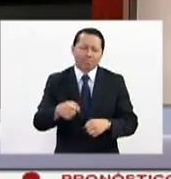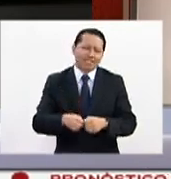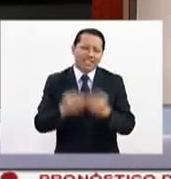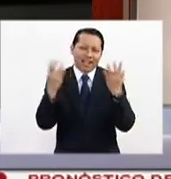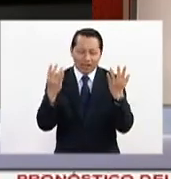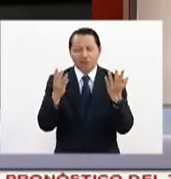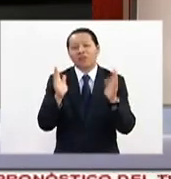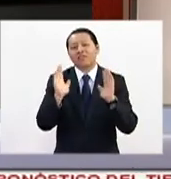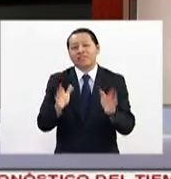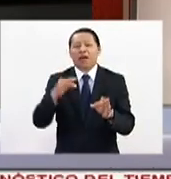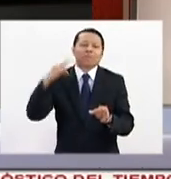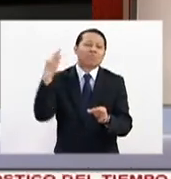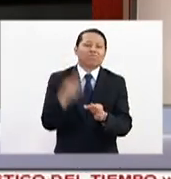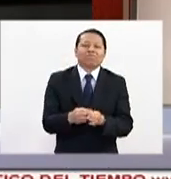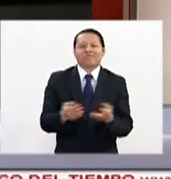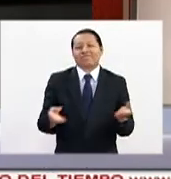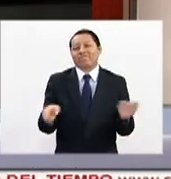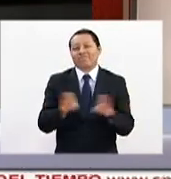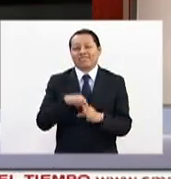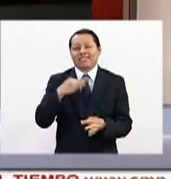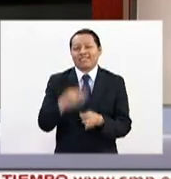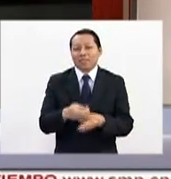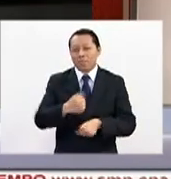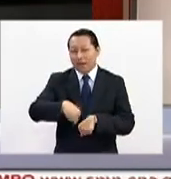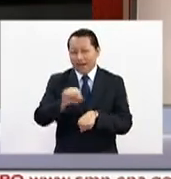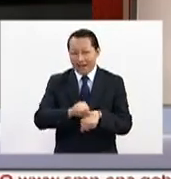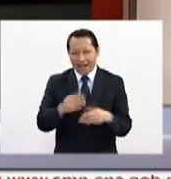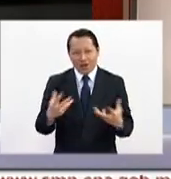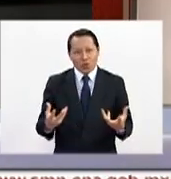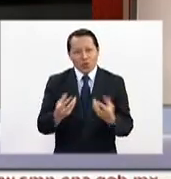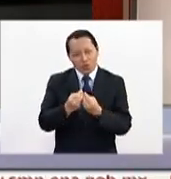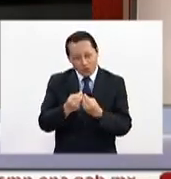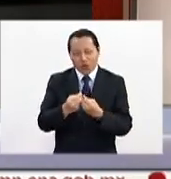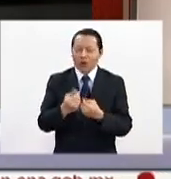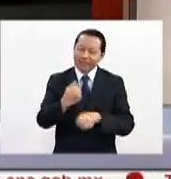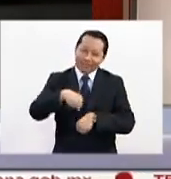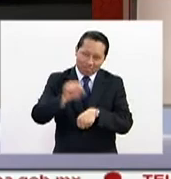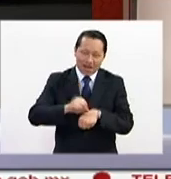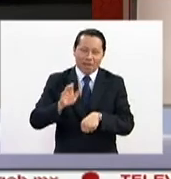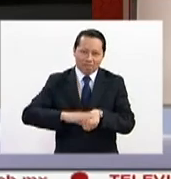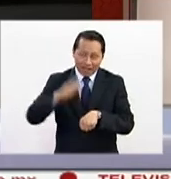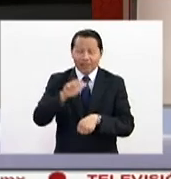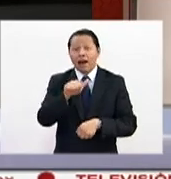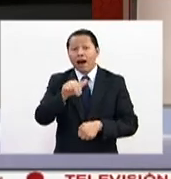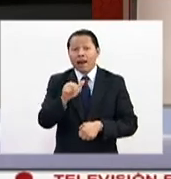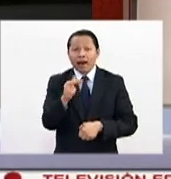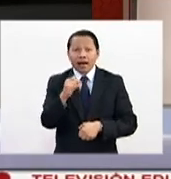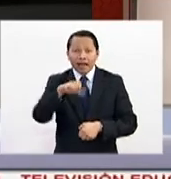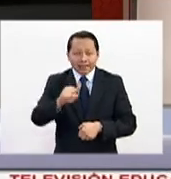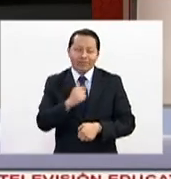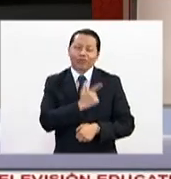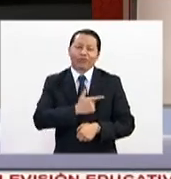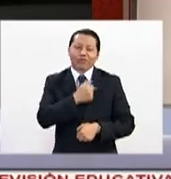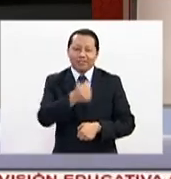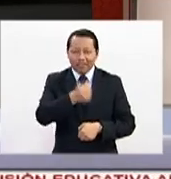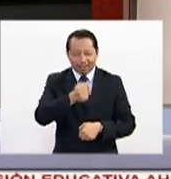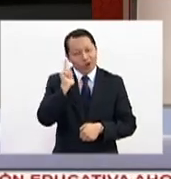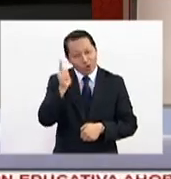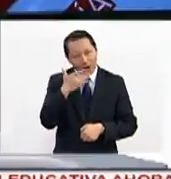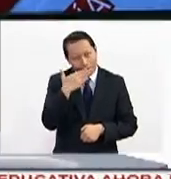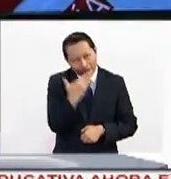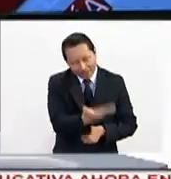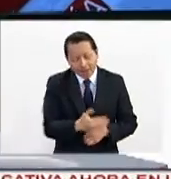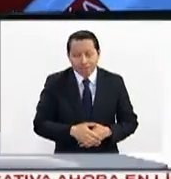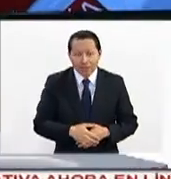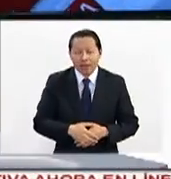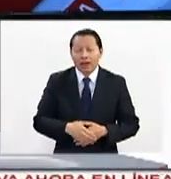supuesto cerrar una nueva semana con ustedes, otra semana más. Ana Cris, es un placer saludarte, muy buenos días, espero que estés muy bien. Muy buenos